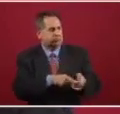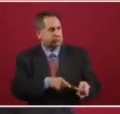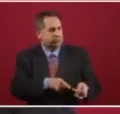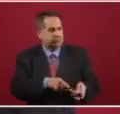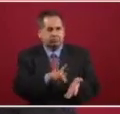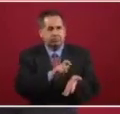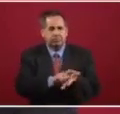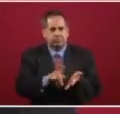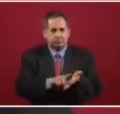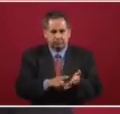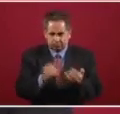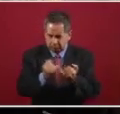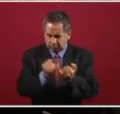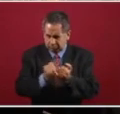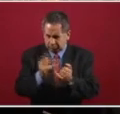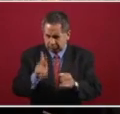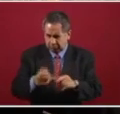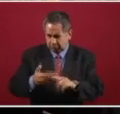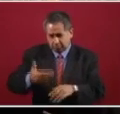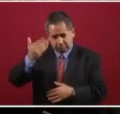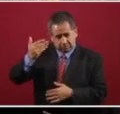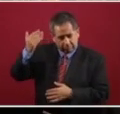así era antes.